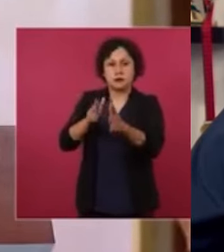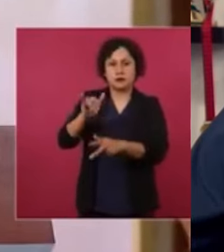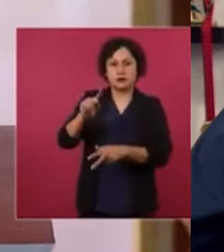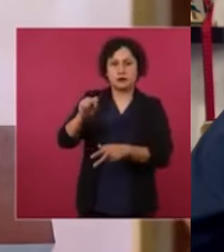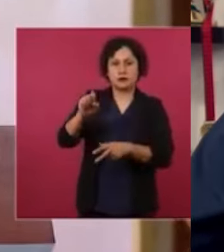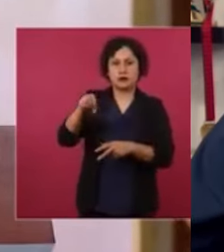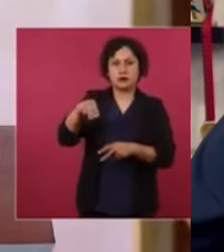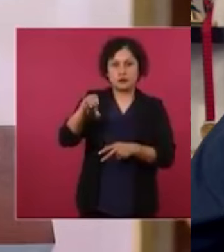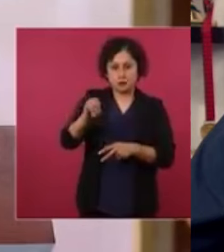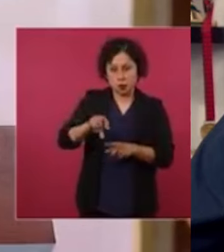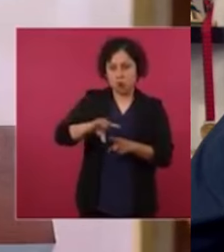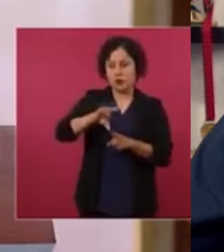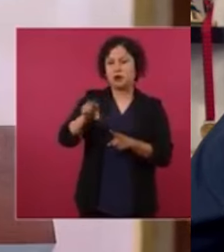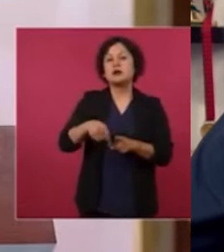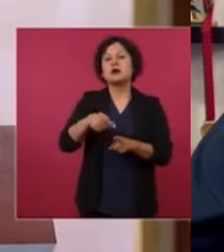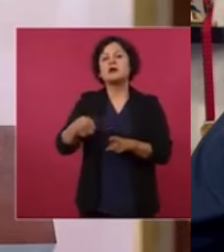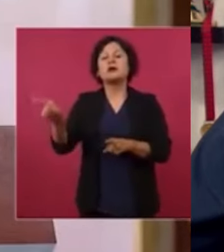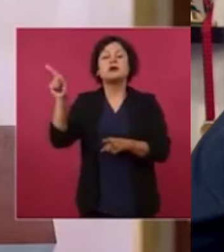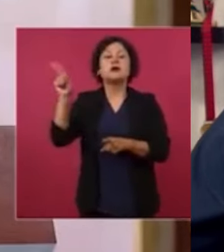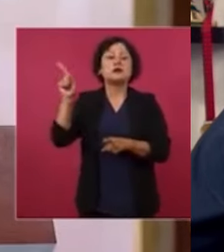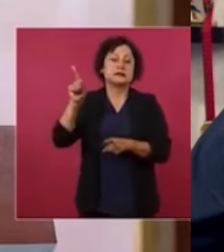Cruz mañana